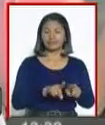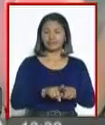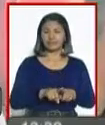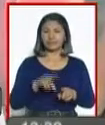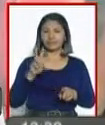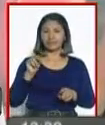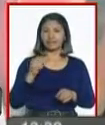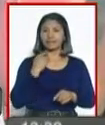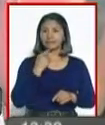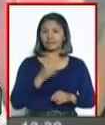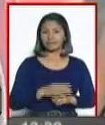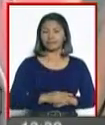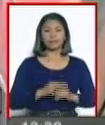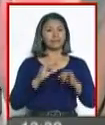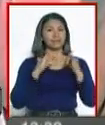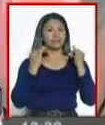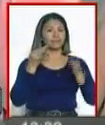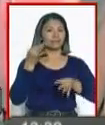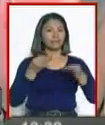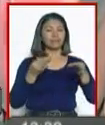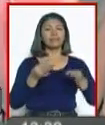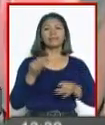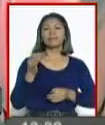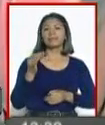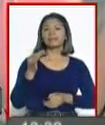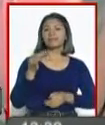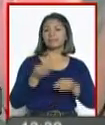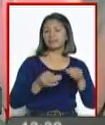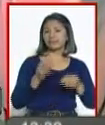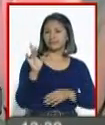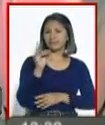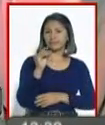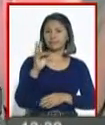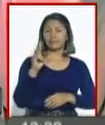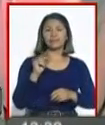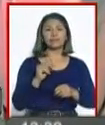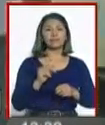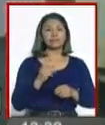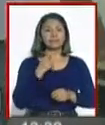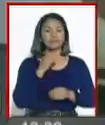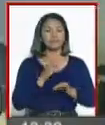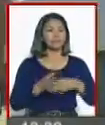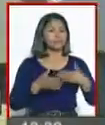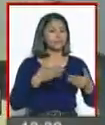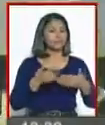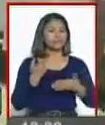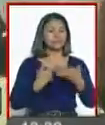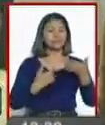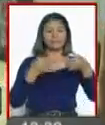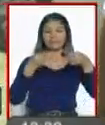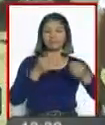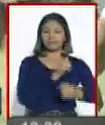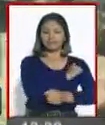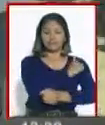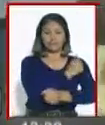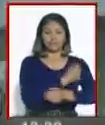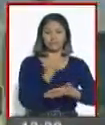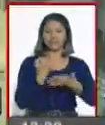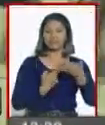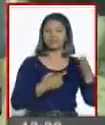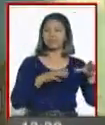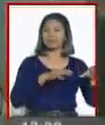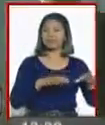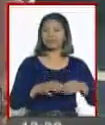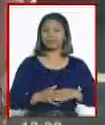no vale la institucionalidad de la justicia en Bolivia no no vale lo que las autoridades decidan en Bolivia Entonces yo no sé qué